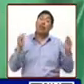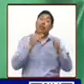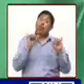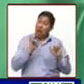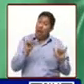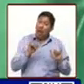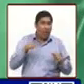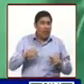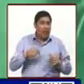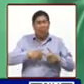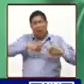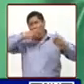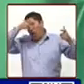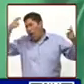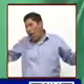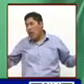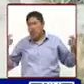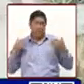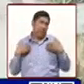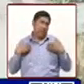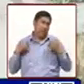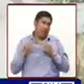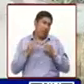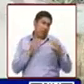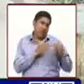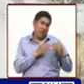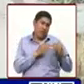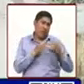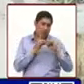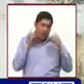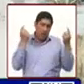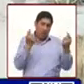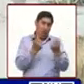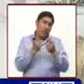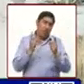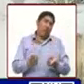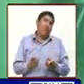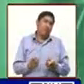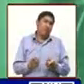Ese es el cementerio más grande que va a tener la ciudad, el departamento en sí.